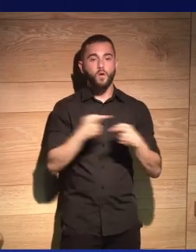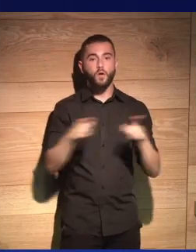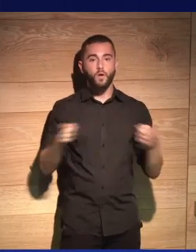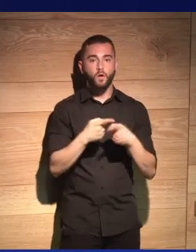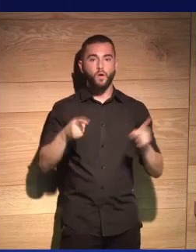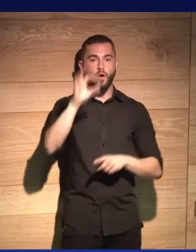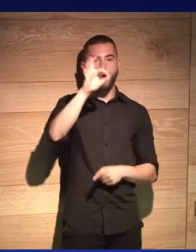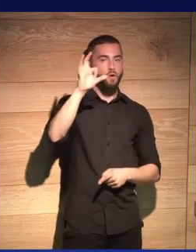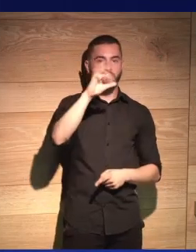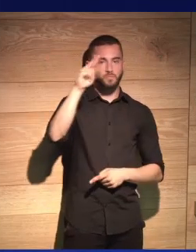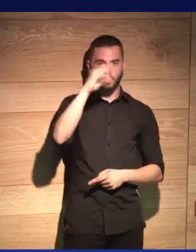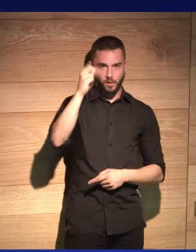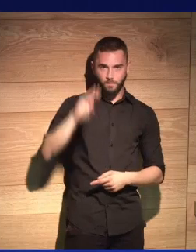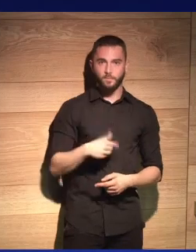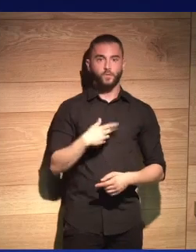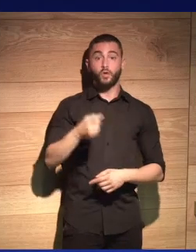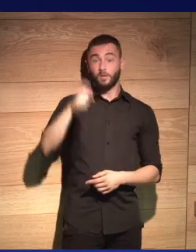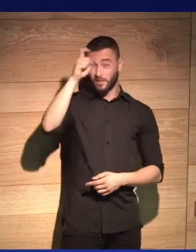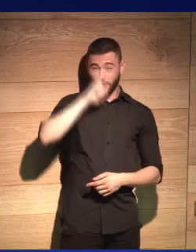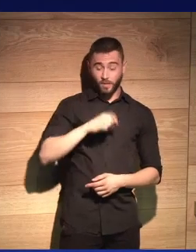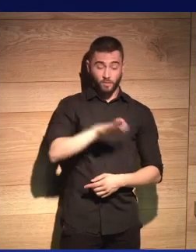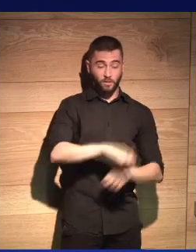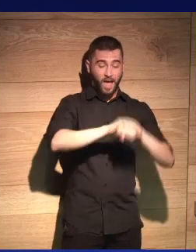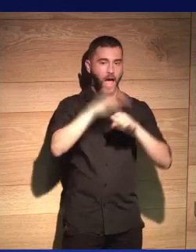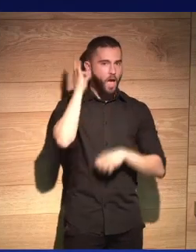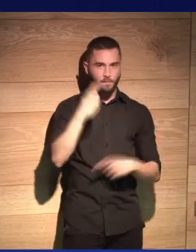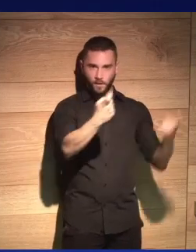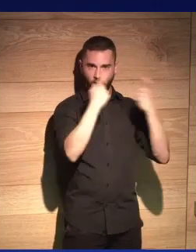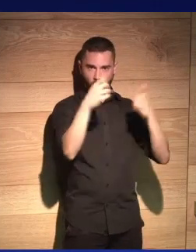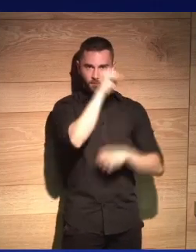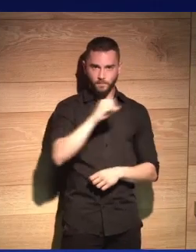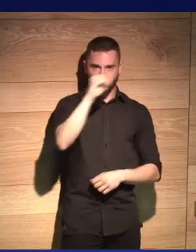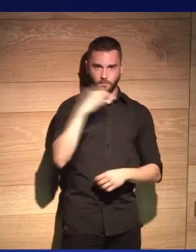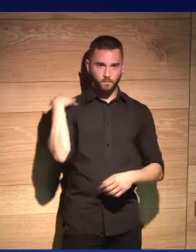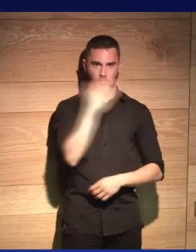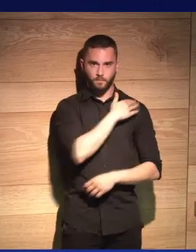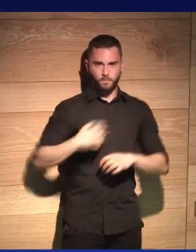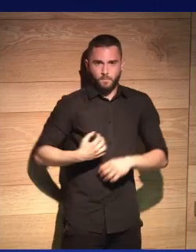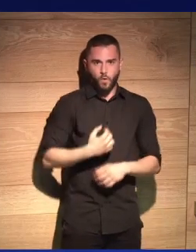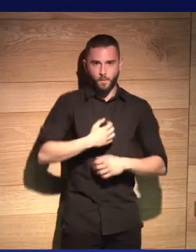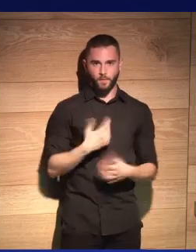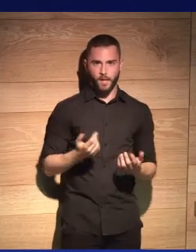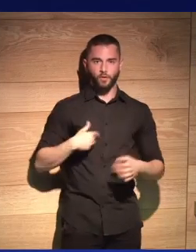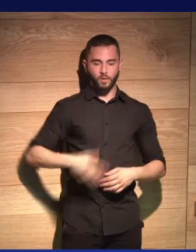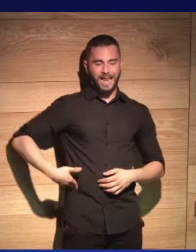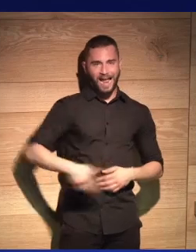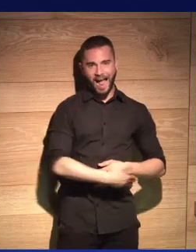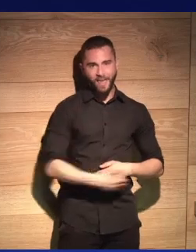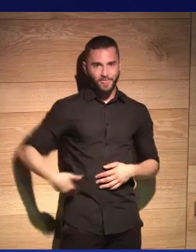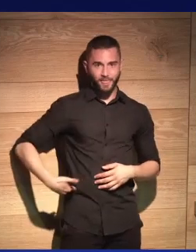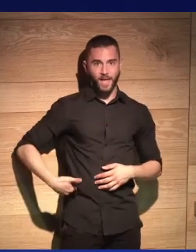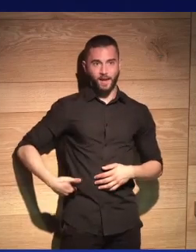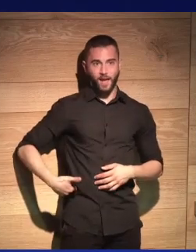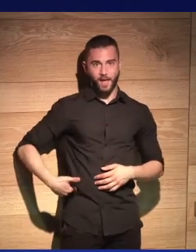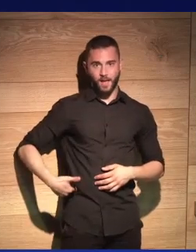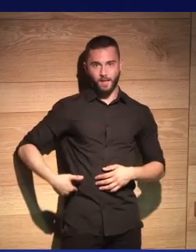que recuerdo vagamente haber aprendido de una amiga de la infancia, mucho movimiento de los hombros y la cadera proyectada hacia adelante en los us